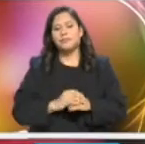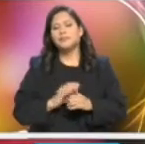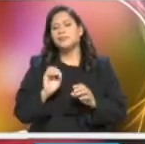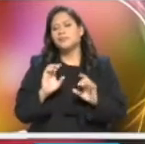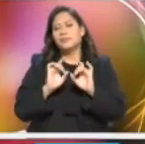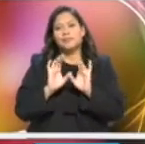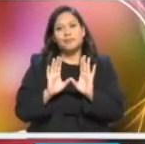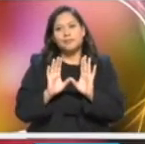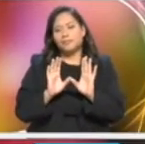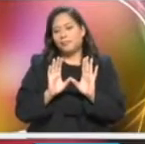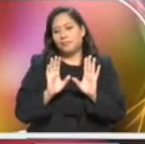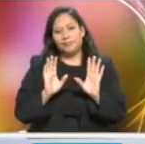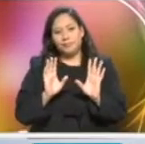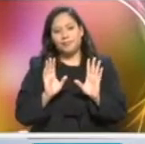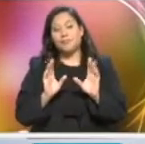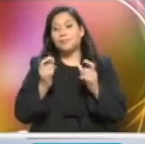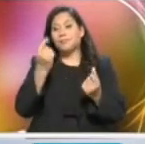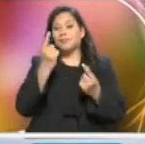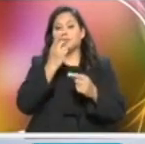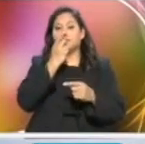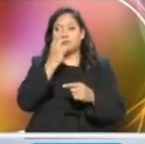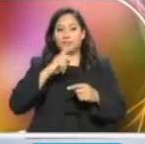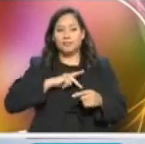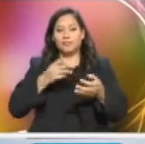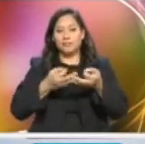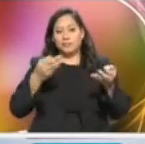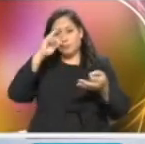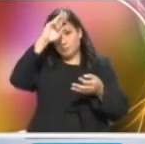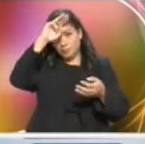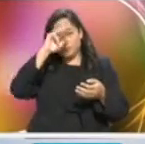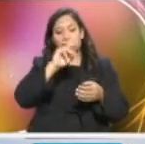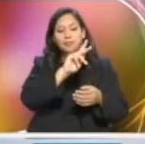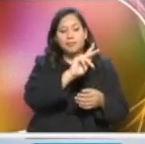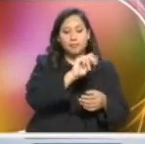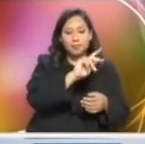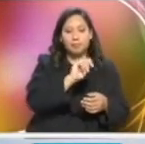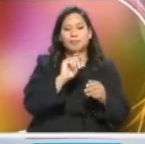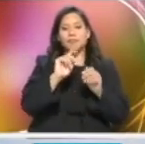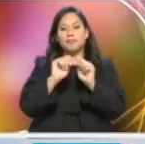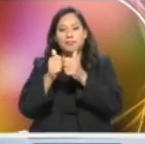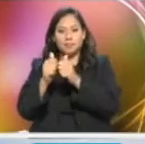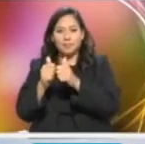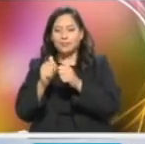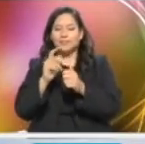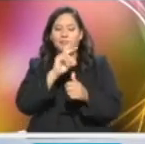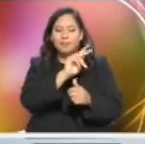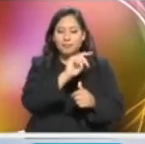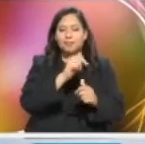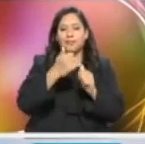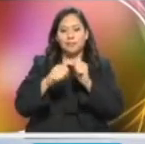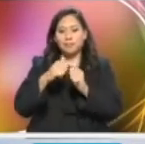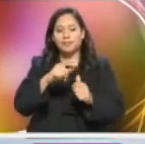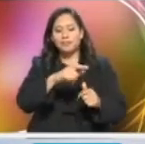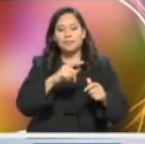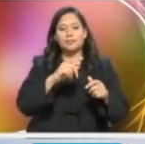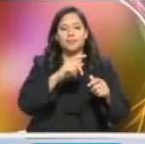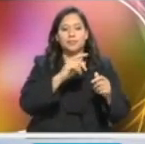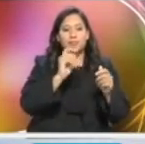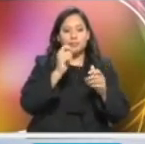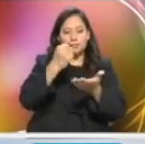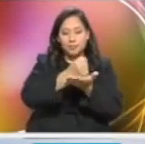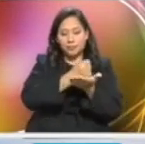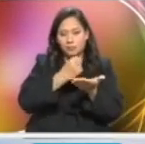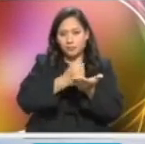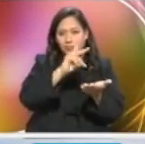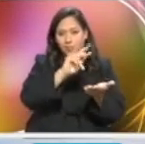que, como dicen allá en mi tierra, papa con papita, que nos dan, no sé, milanesa empanizada con puré de